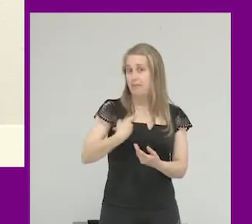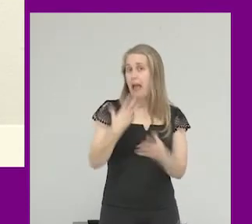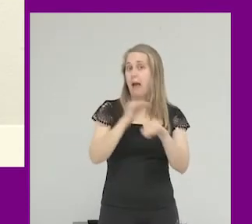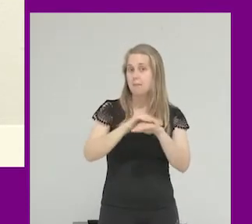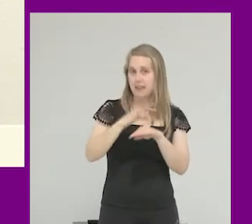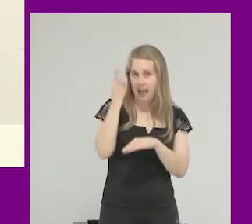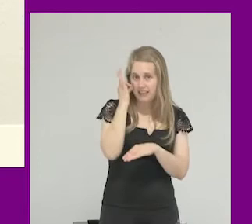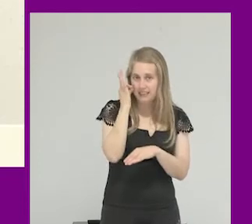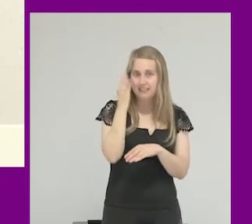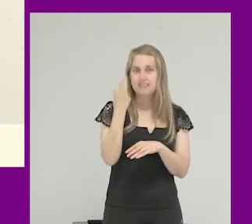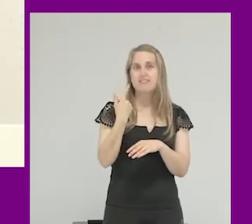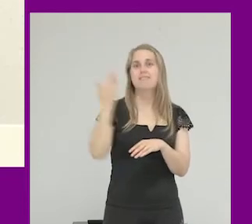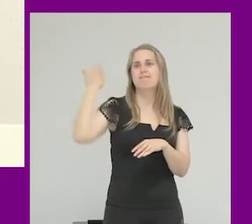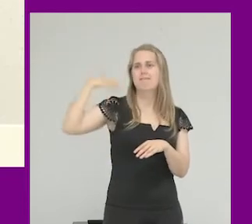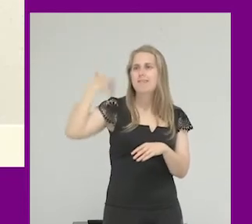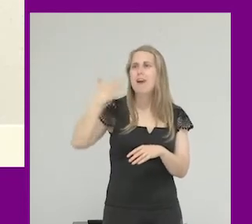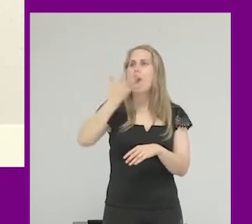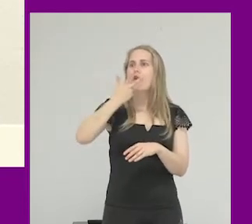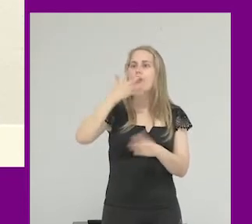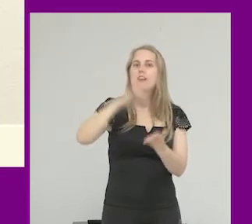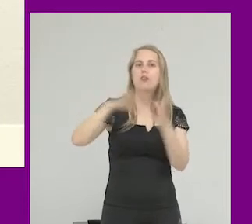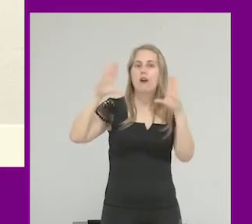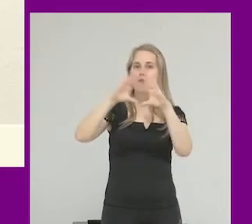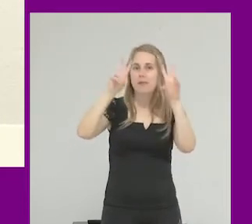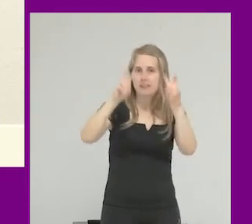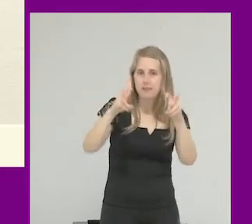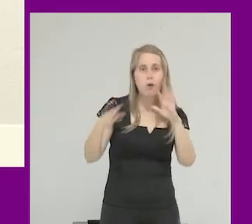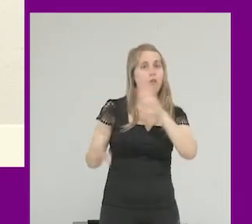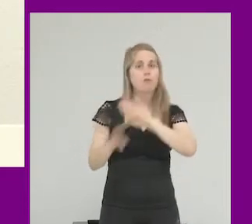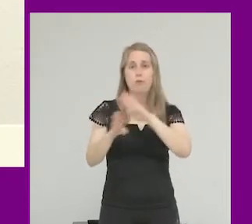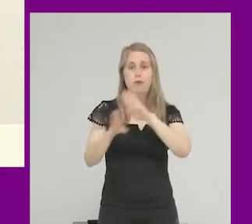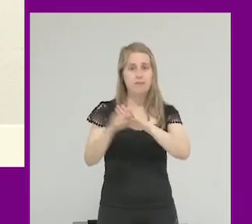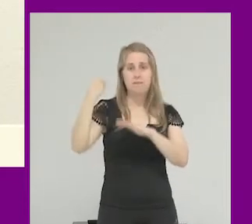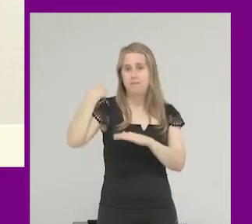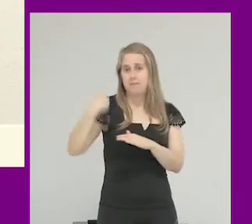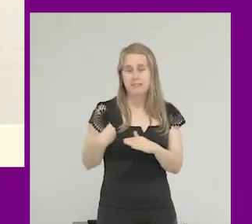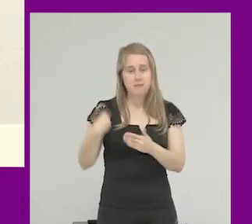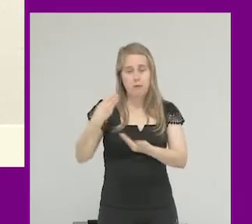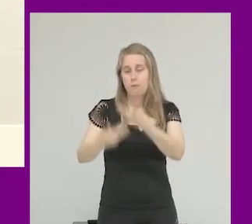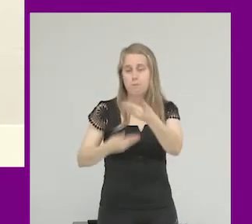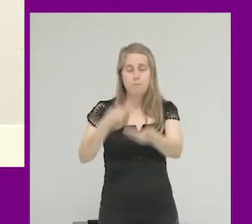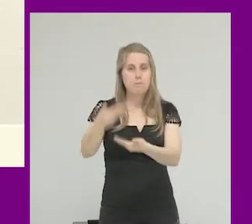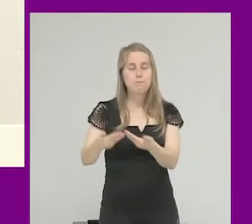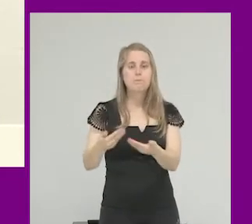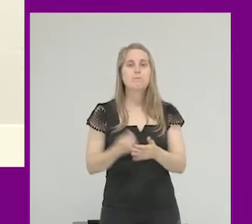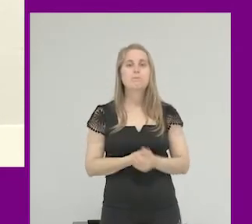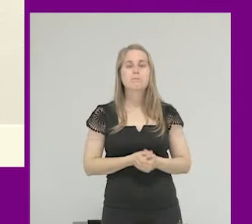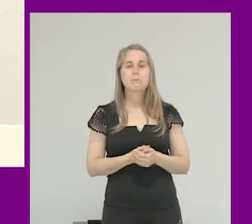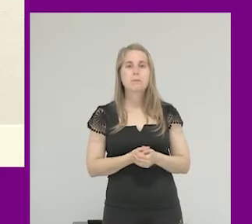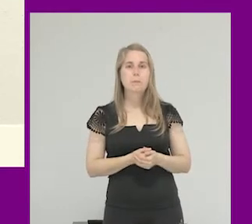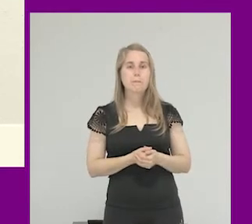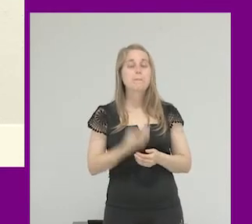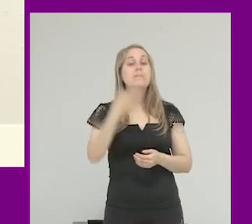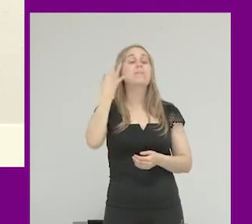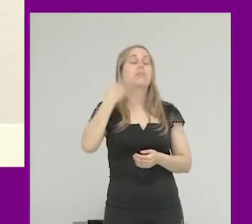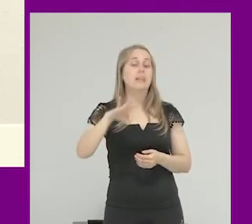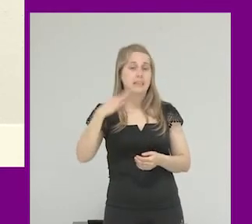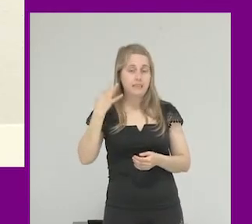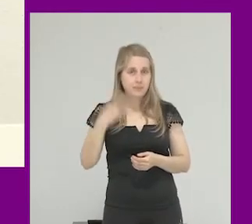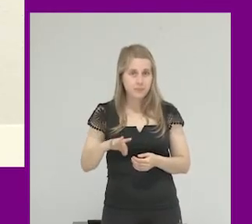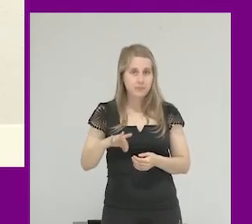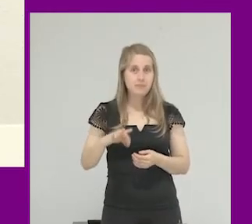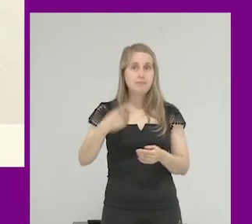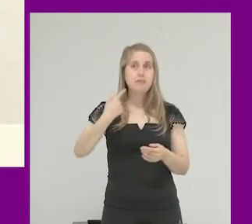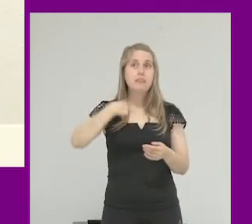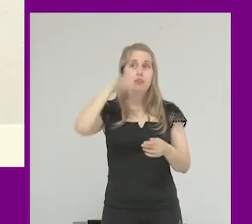amigas, nos conocimos en el feminismo y continuamos en esta cuestión. Y es verdad que no tanto, no